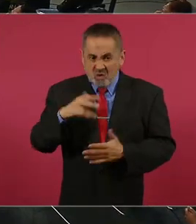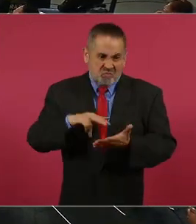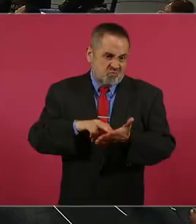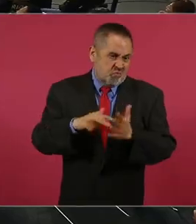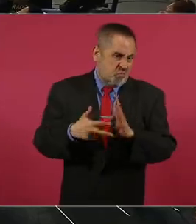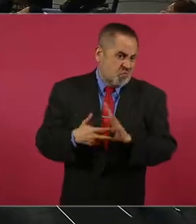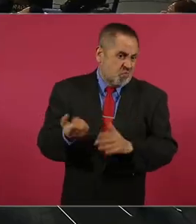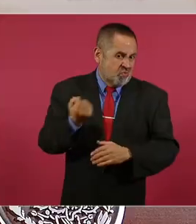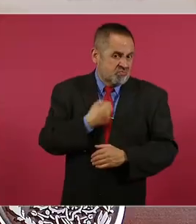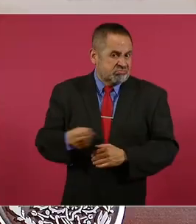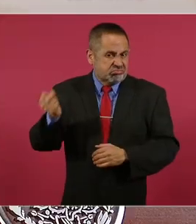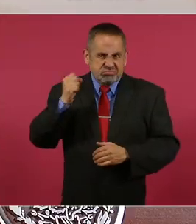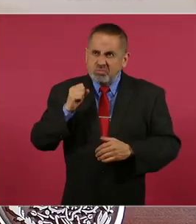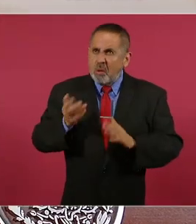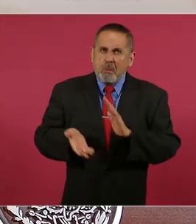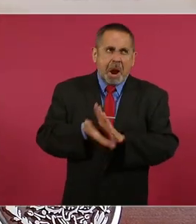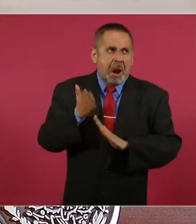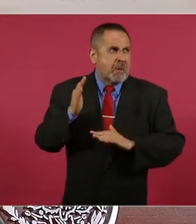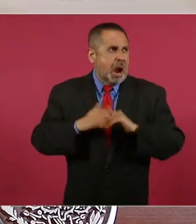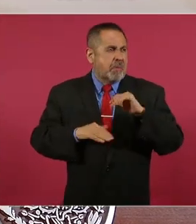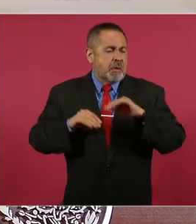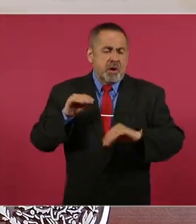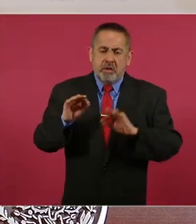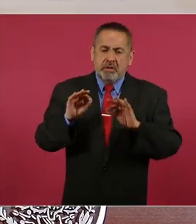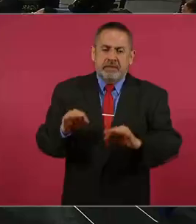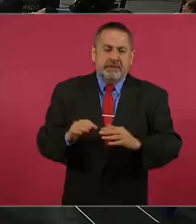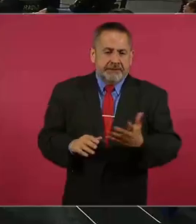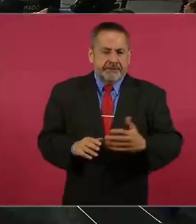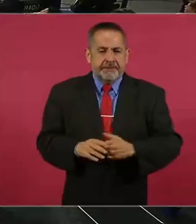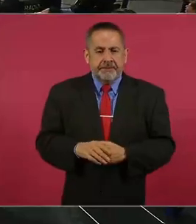una gran decisión. Y Claudia,